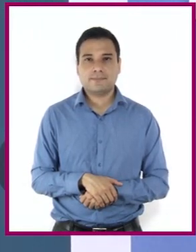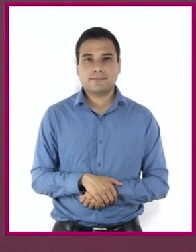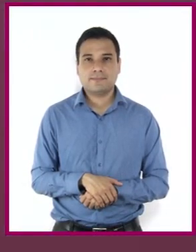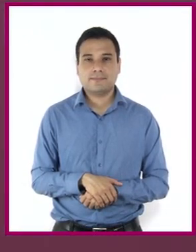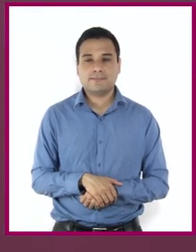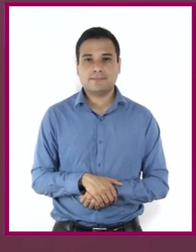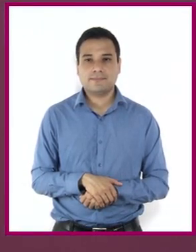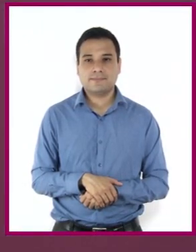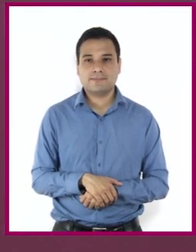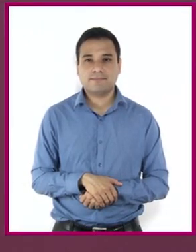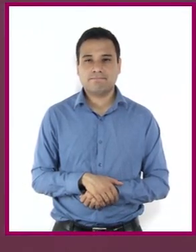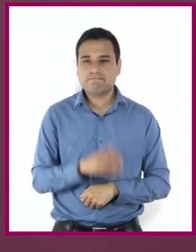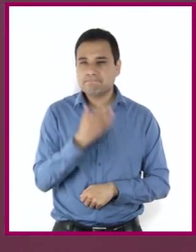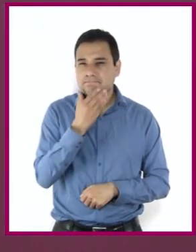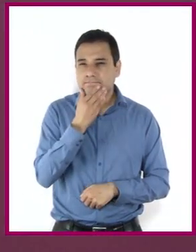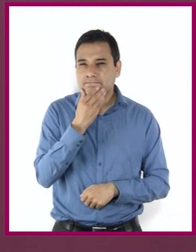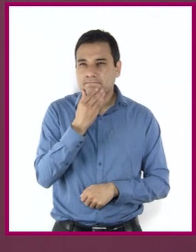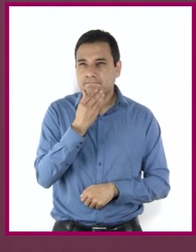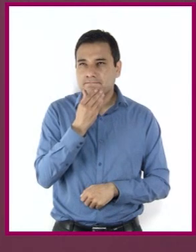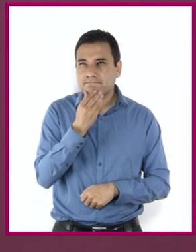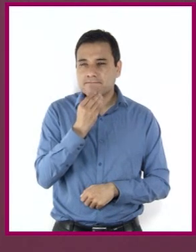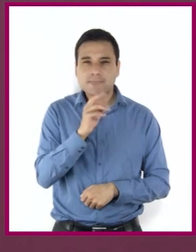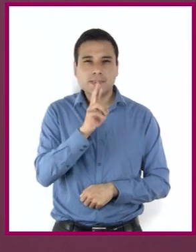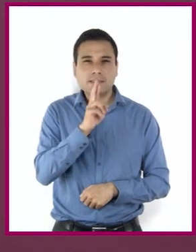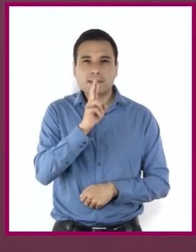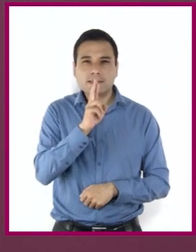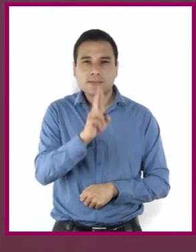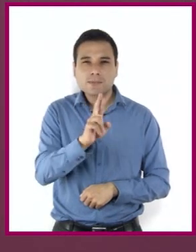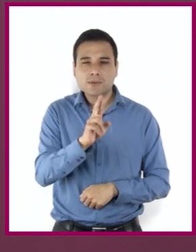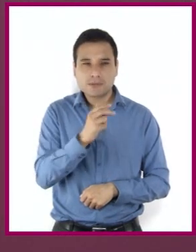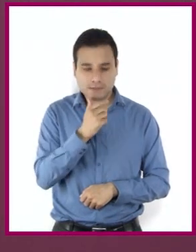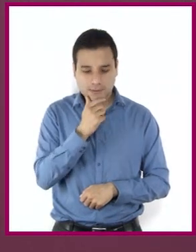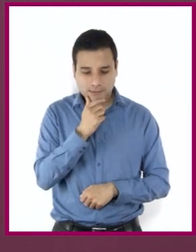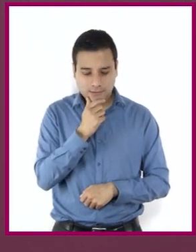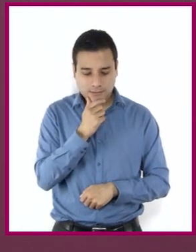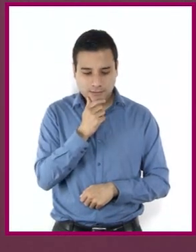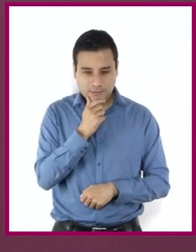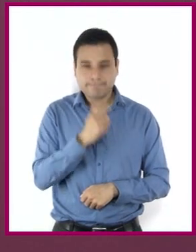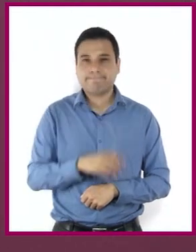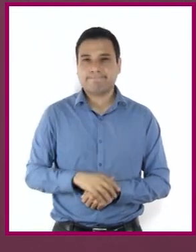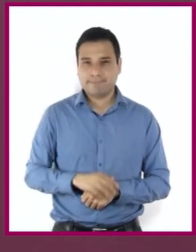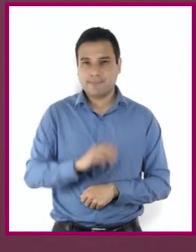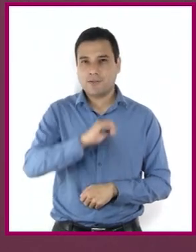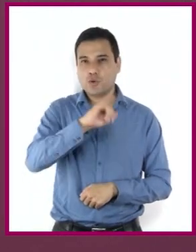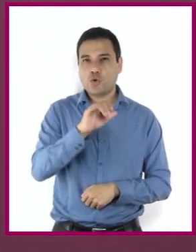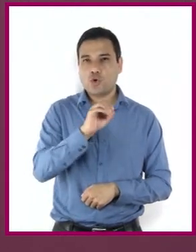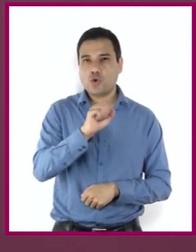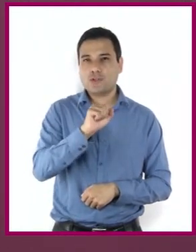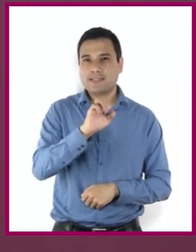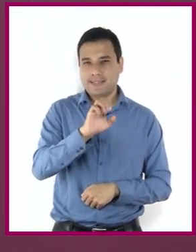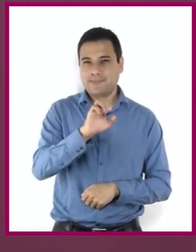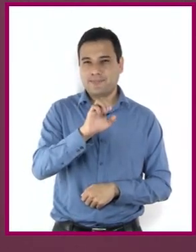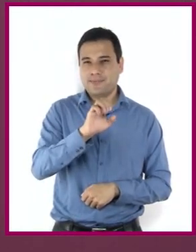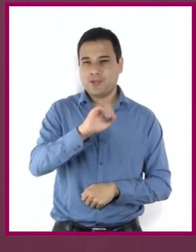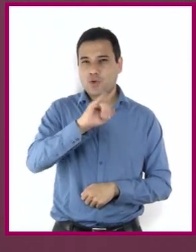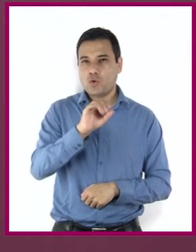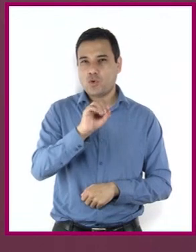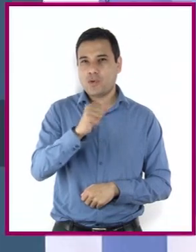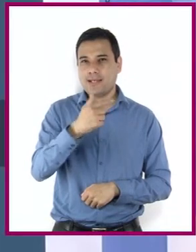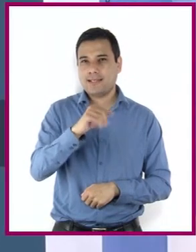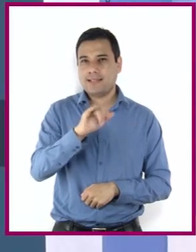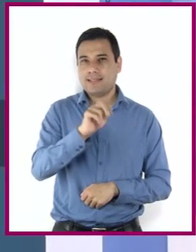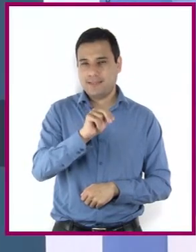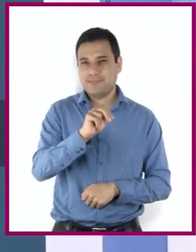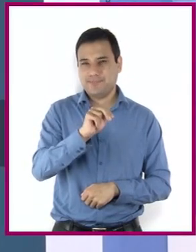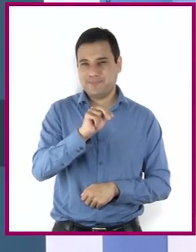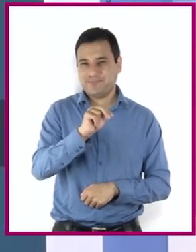trata? La respuesta correcta es José Joaquín Fernández de Lizardi.